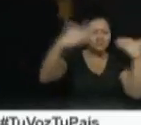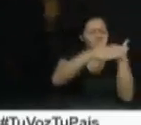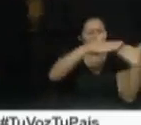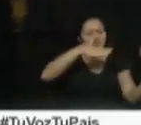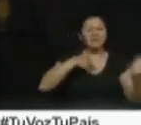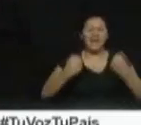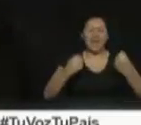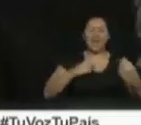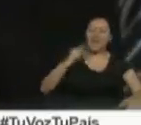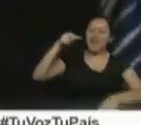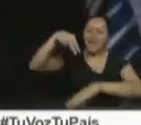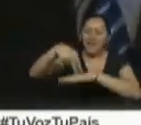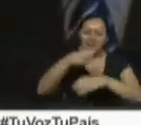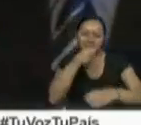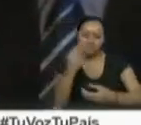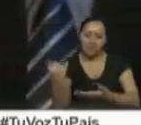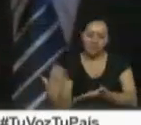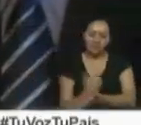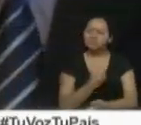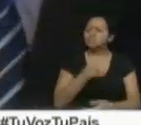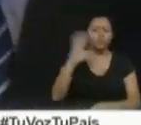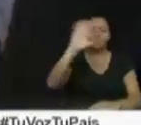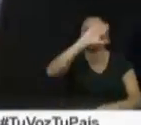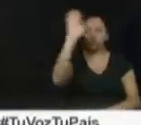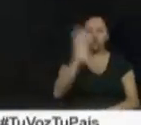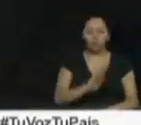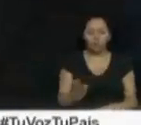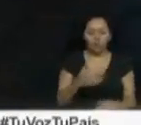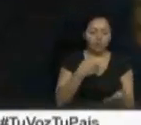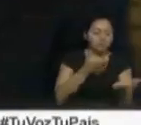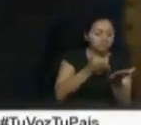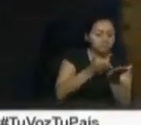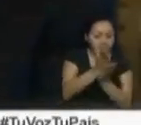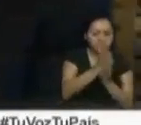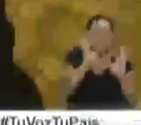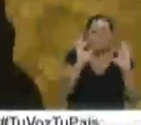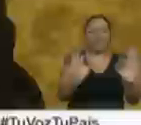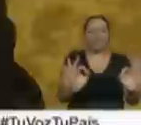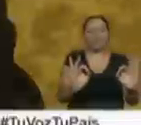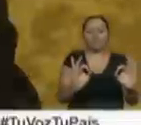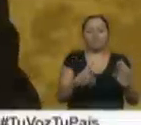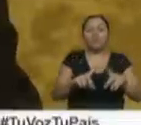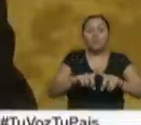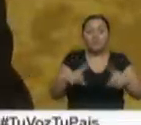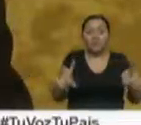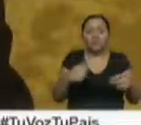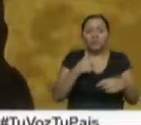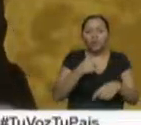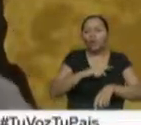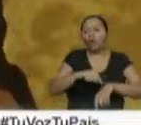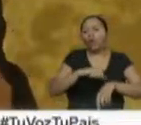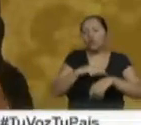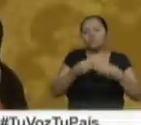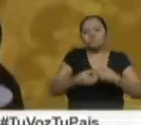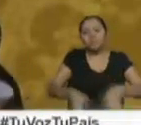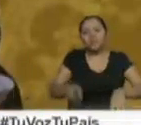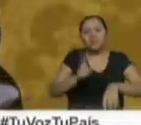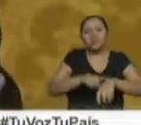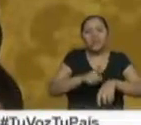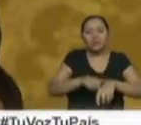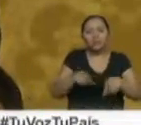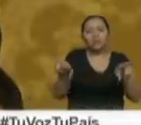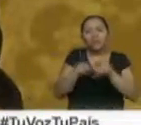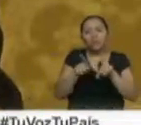por vaciados escenarios multicolores, y que tampoco gastó horas y días